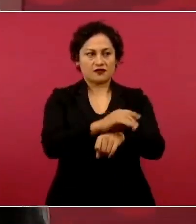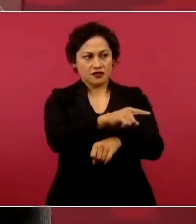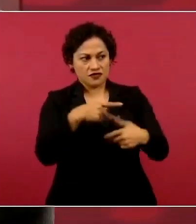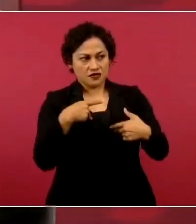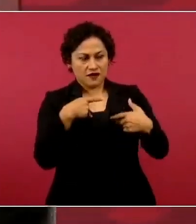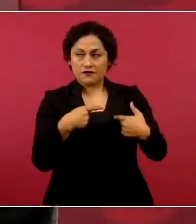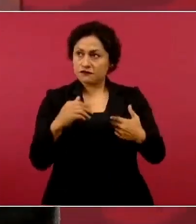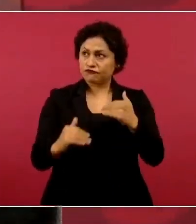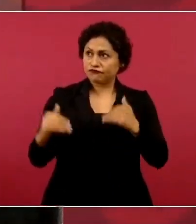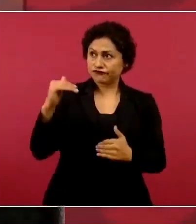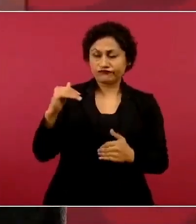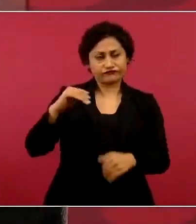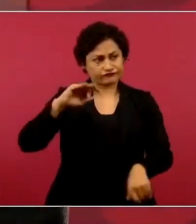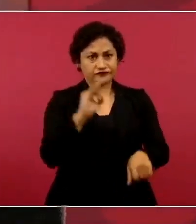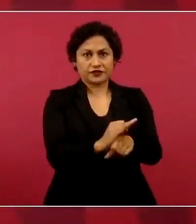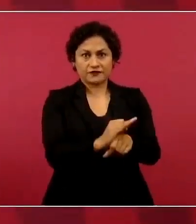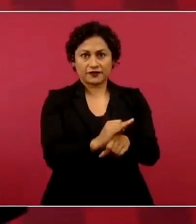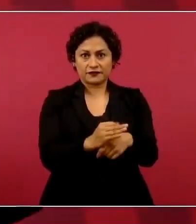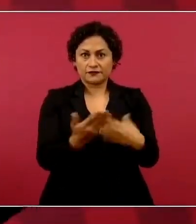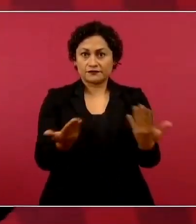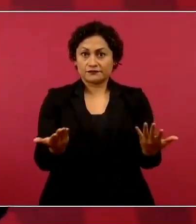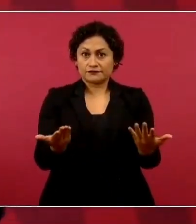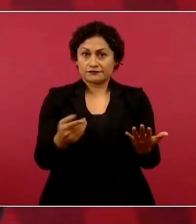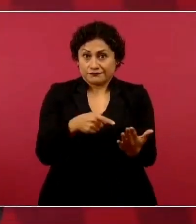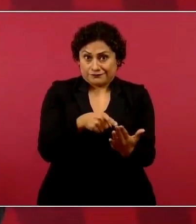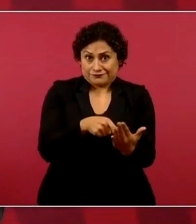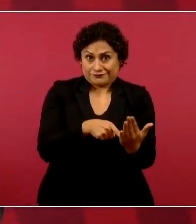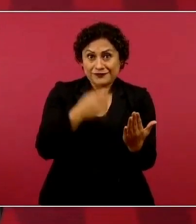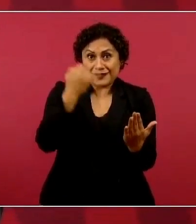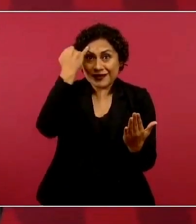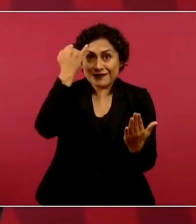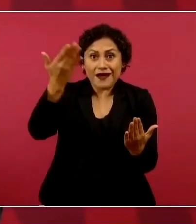fuerte. Eso es Morelos.